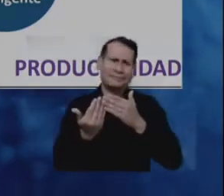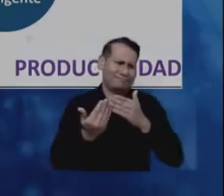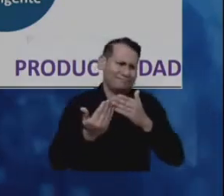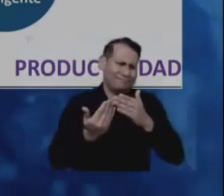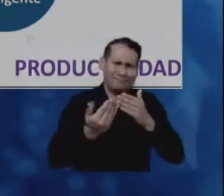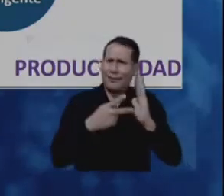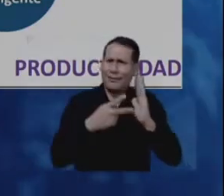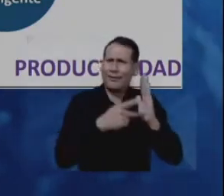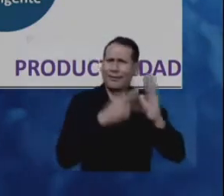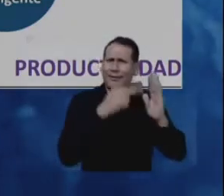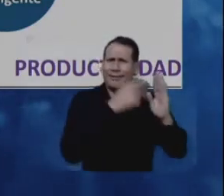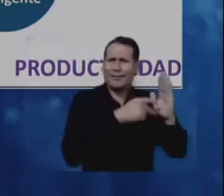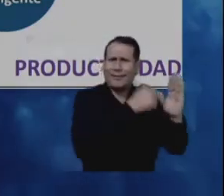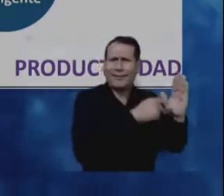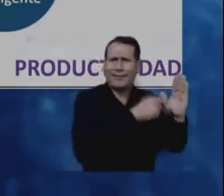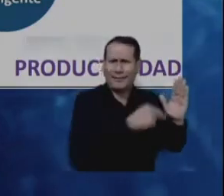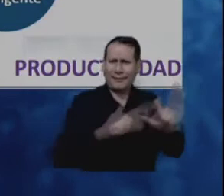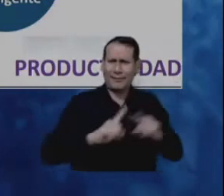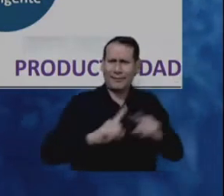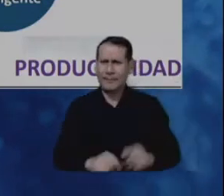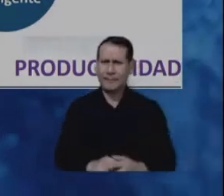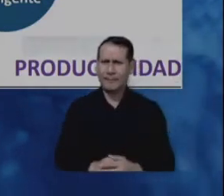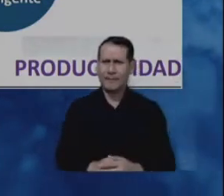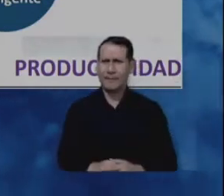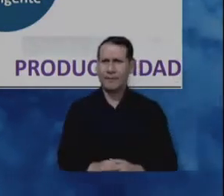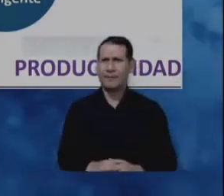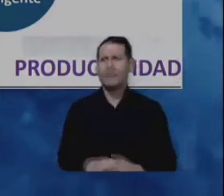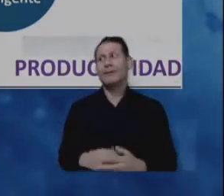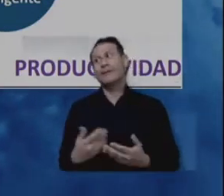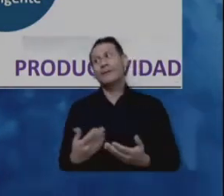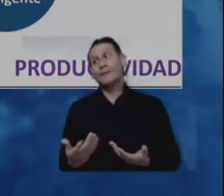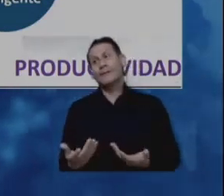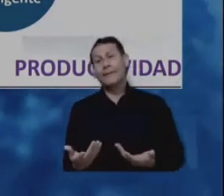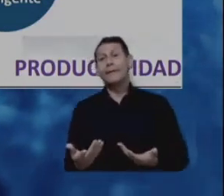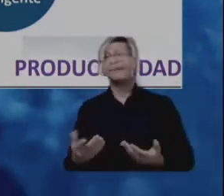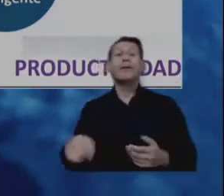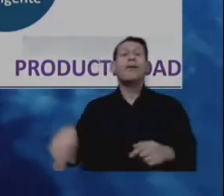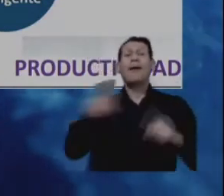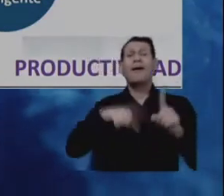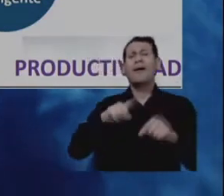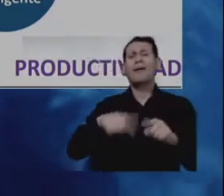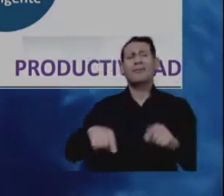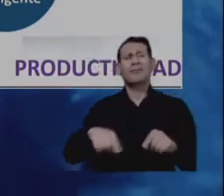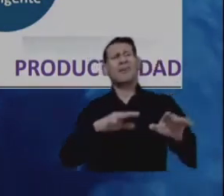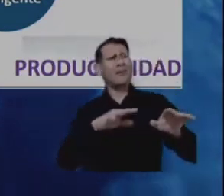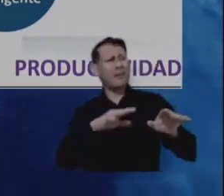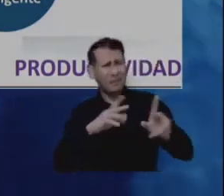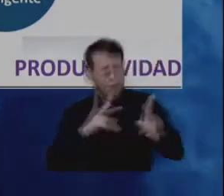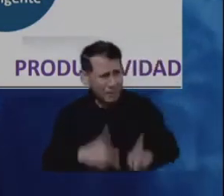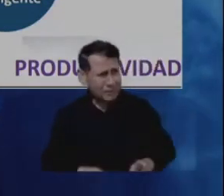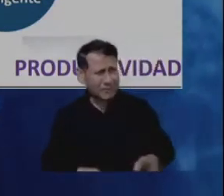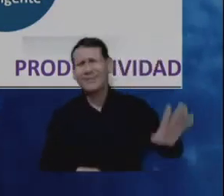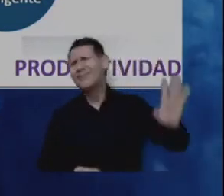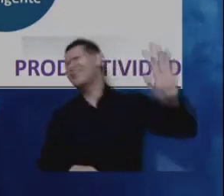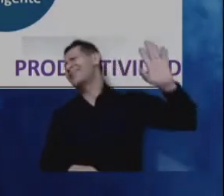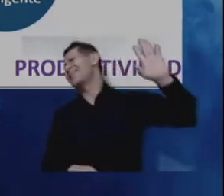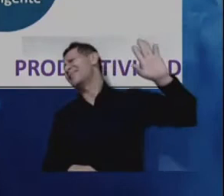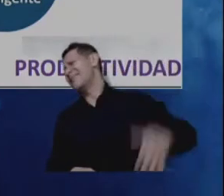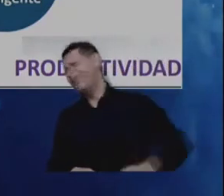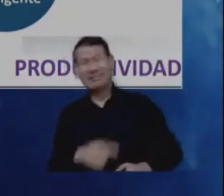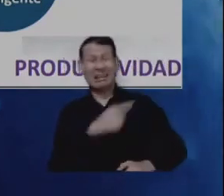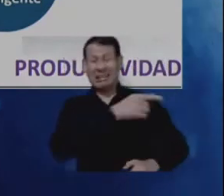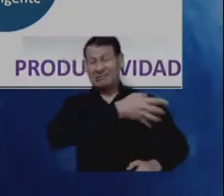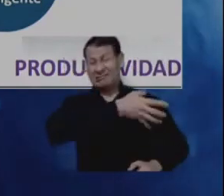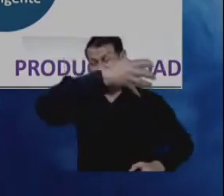pero bajarlo a que el ciudadano vea esto no tan lejano, que esto es para los técnicos y para allá la gente experta en el tema, sino que